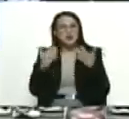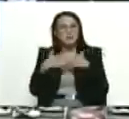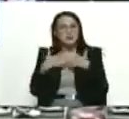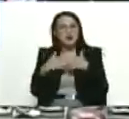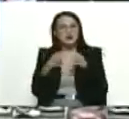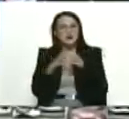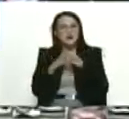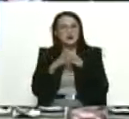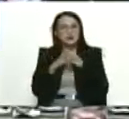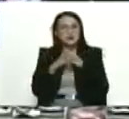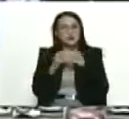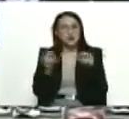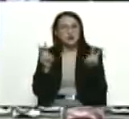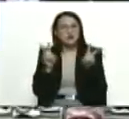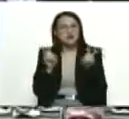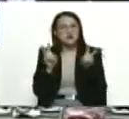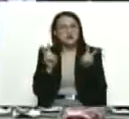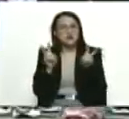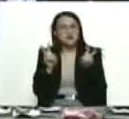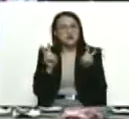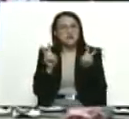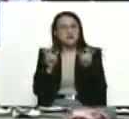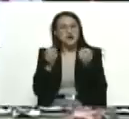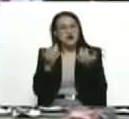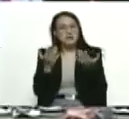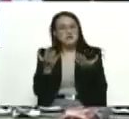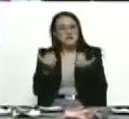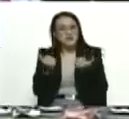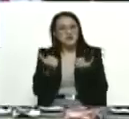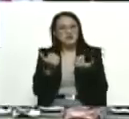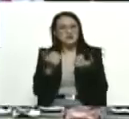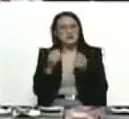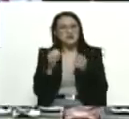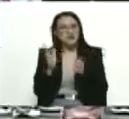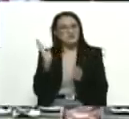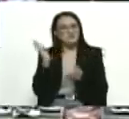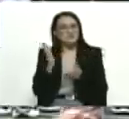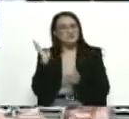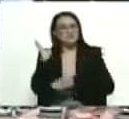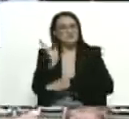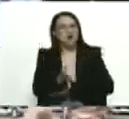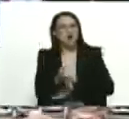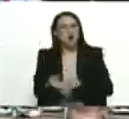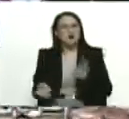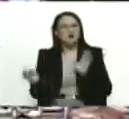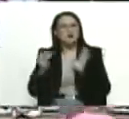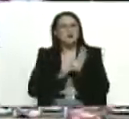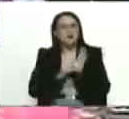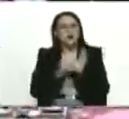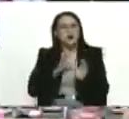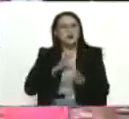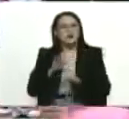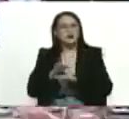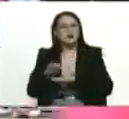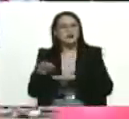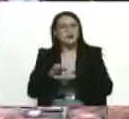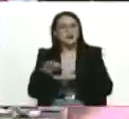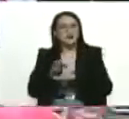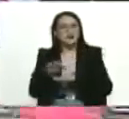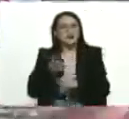esta estructura estamos pidiendo cancha para derrotarlos nuevamente en el municipio